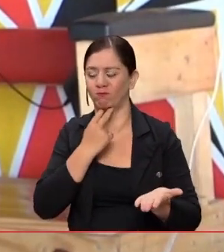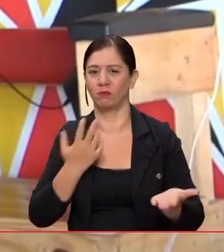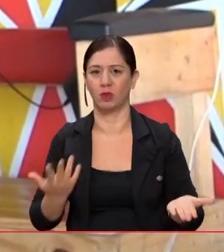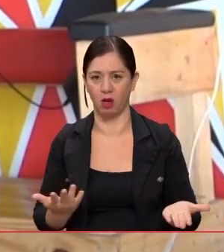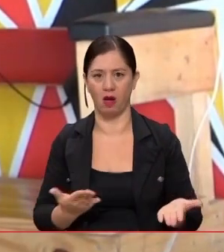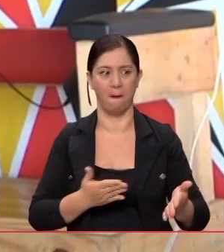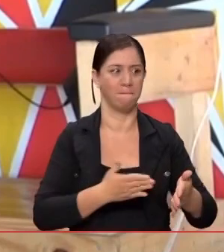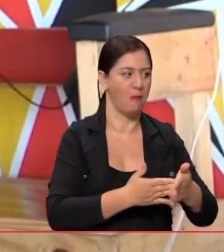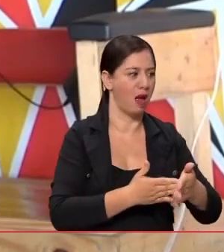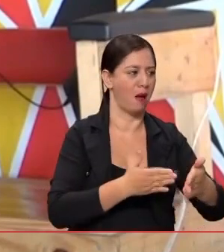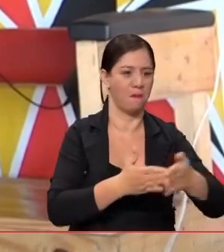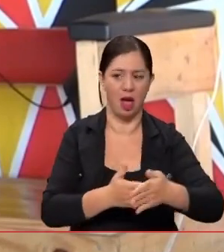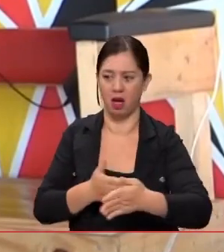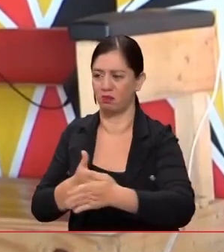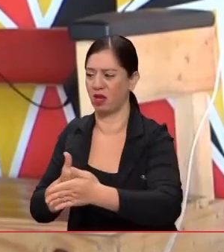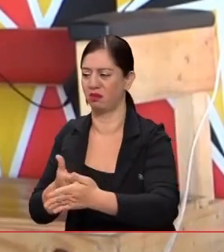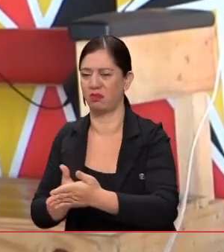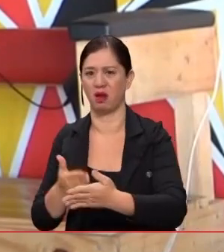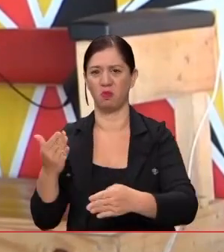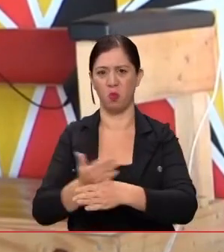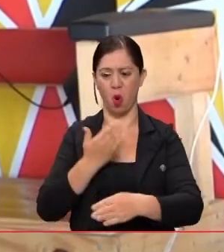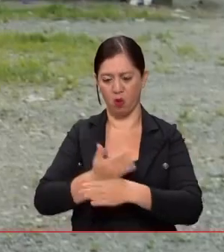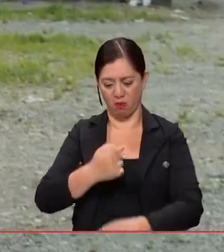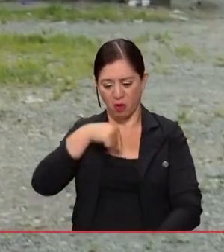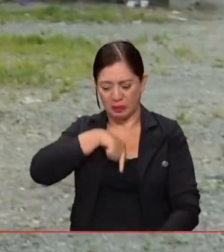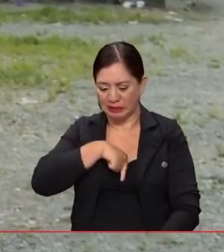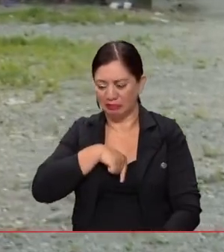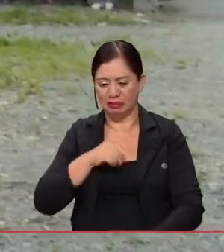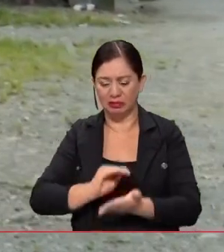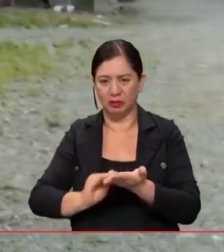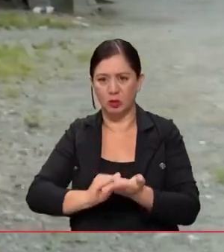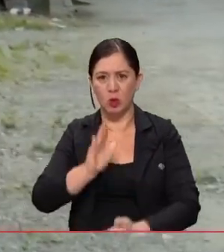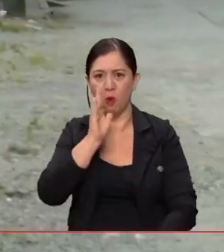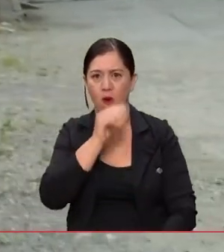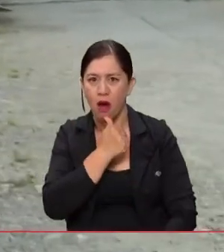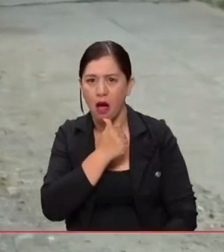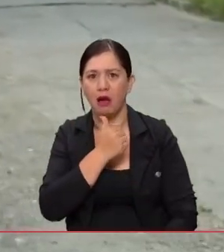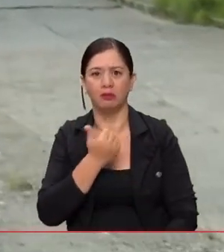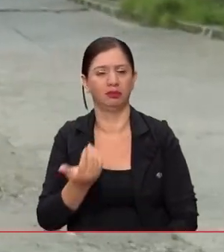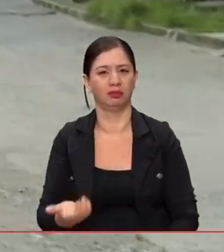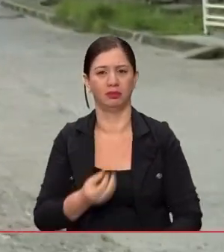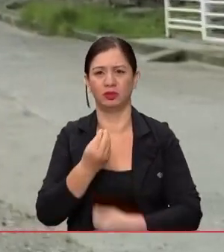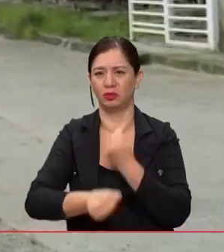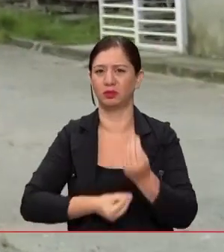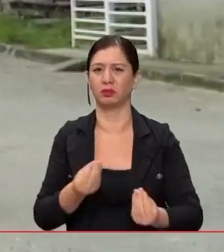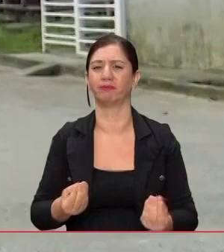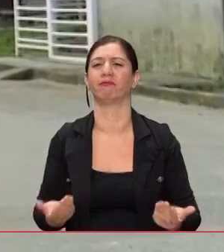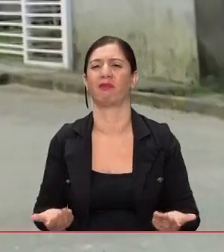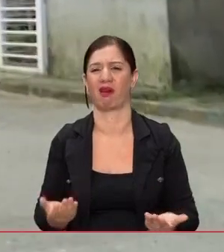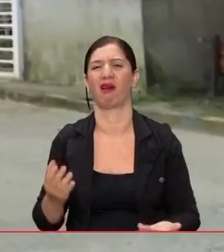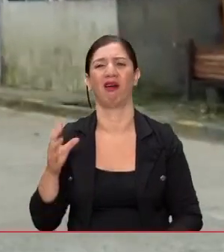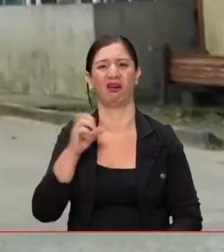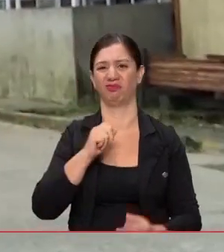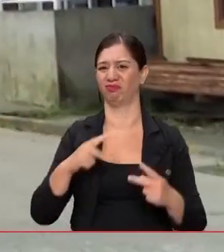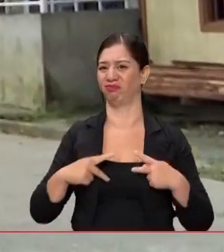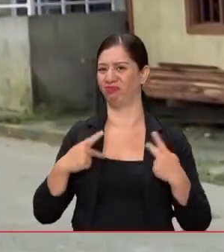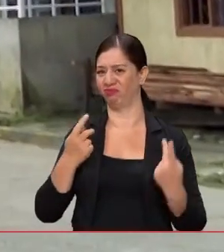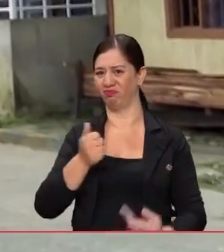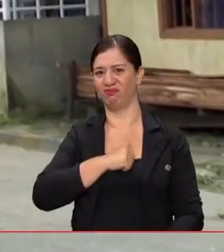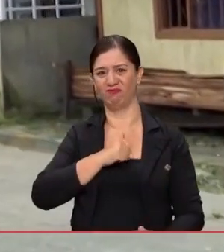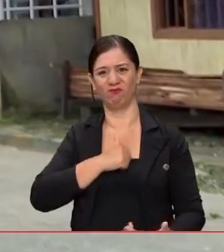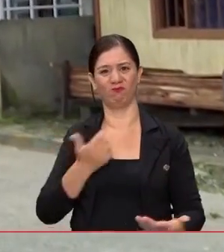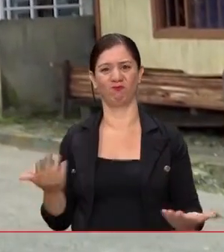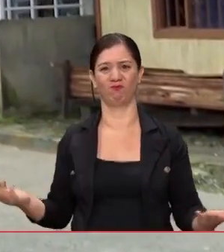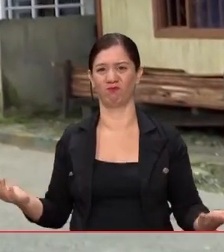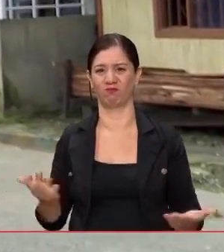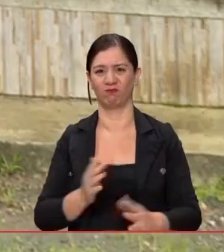panorama de que no puede resolver los problemas que tiene, de que no encuentra de pronto solución, empieza a ver que su vida no tiene sentido en la medida